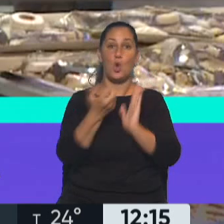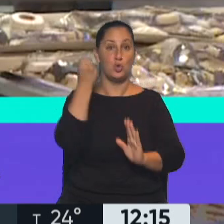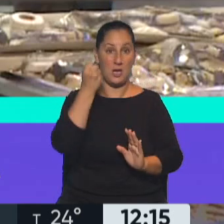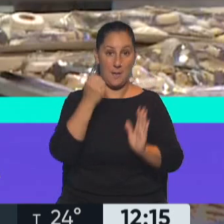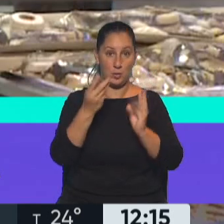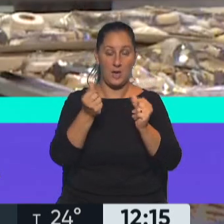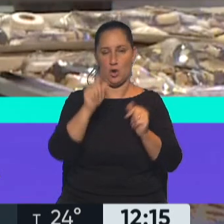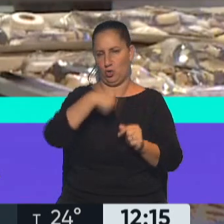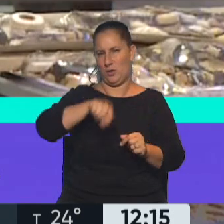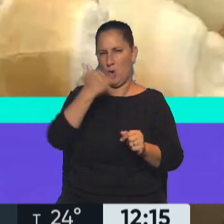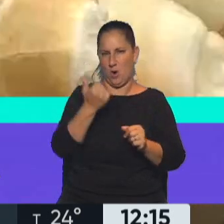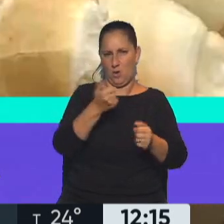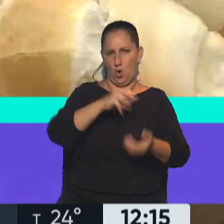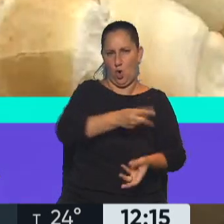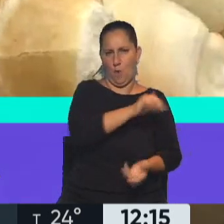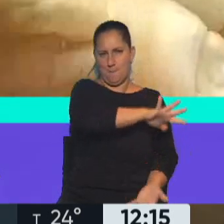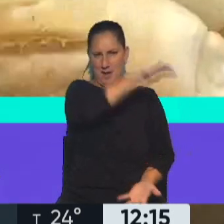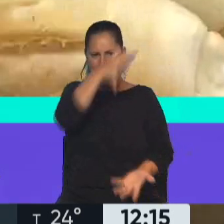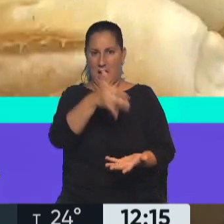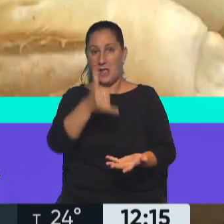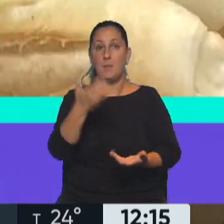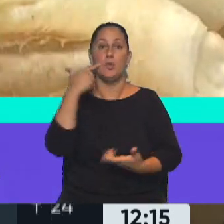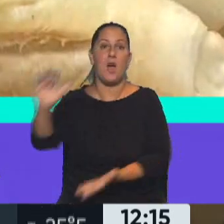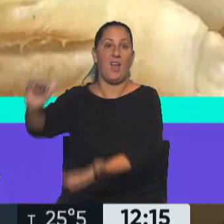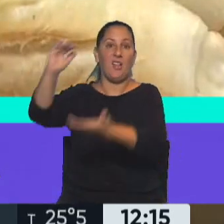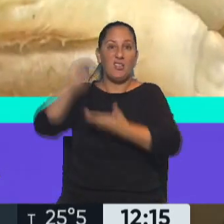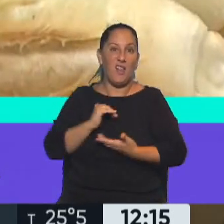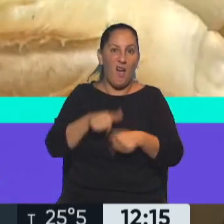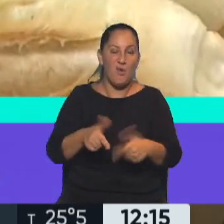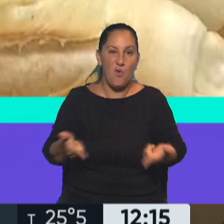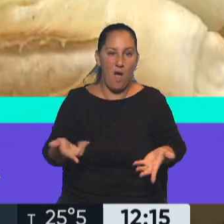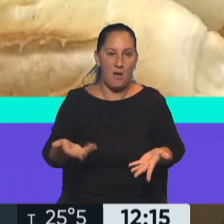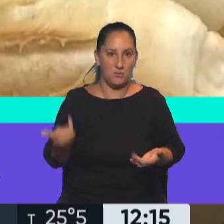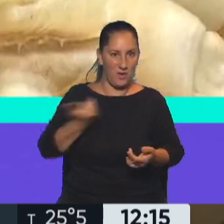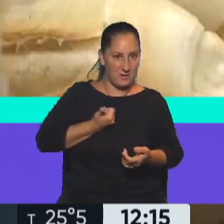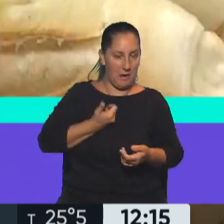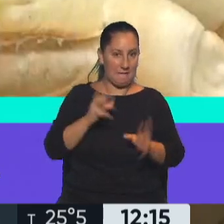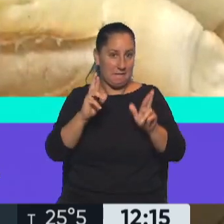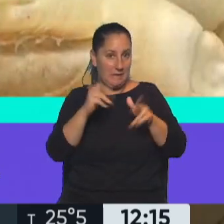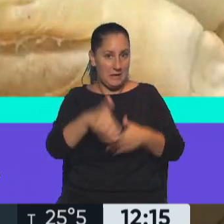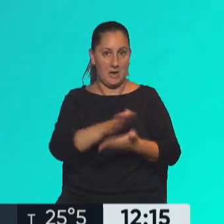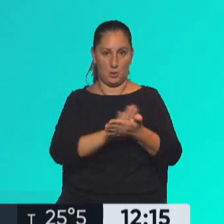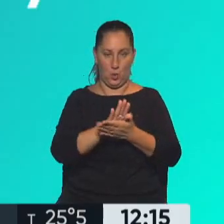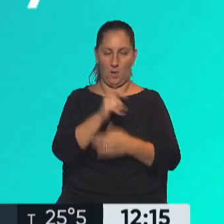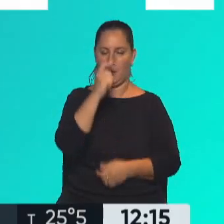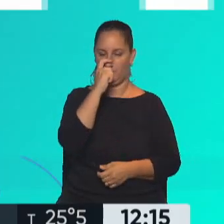manejamos con un stock, pero ya estaban avisando que no había entregas, que no sabemos, espero que se resuelva pronto.